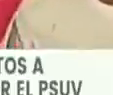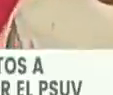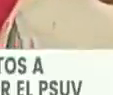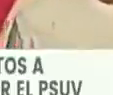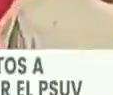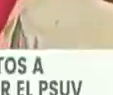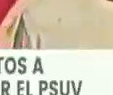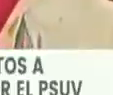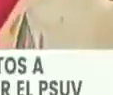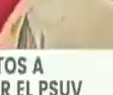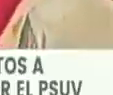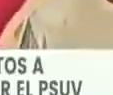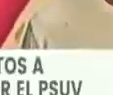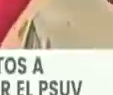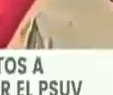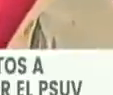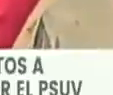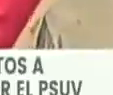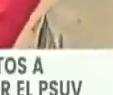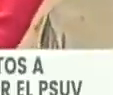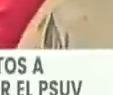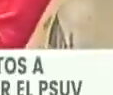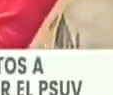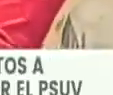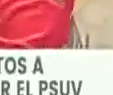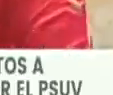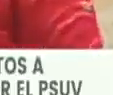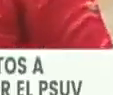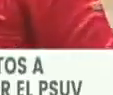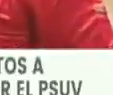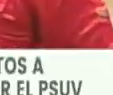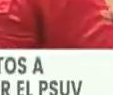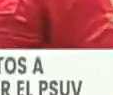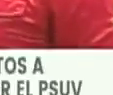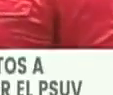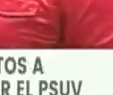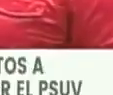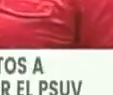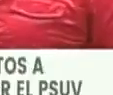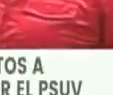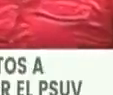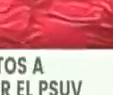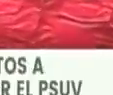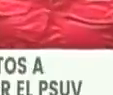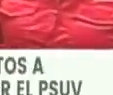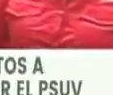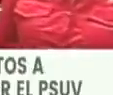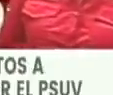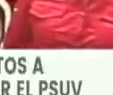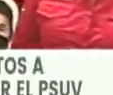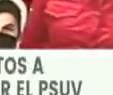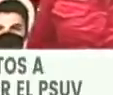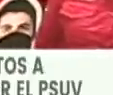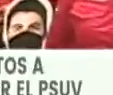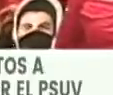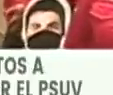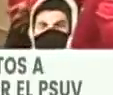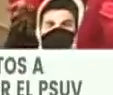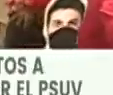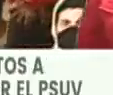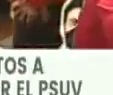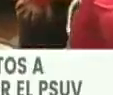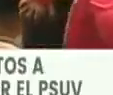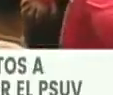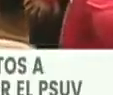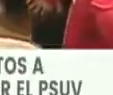Presidente, vamos a iniciar este acto entonando el himno de nuestro glorioso partido, el himno del